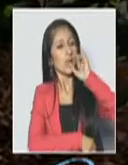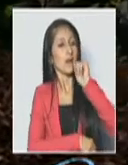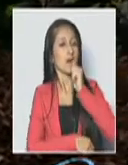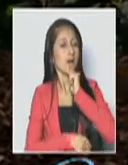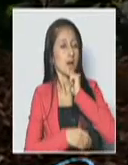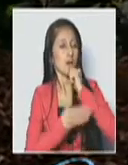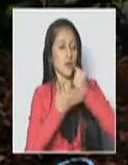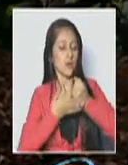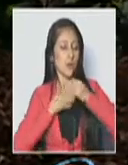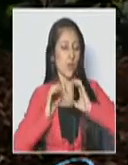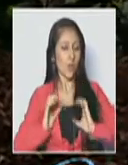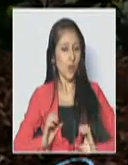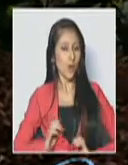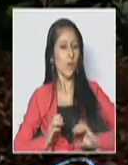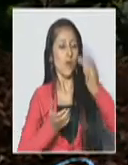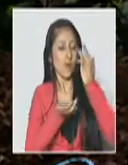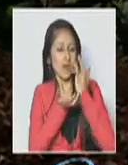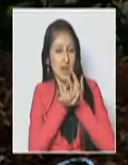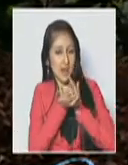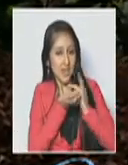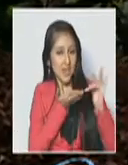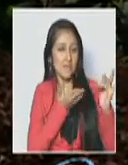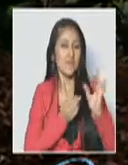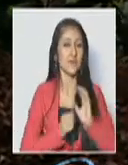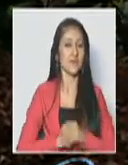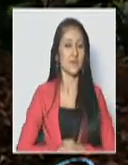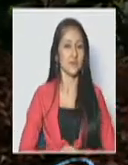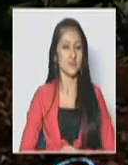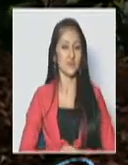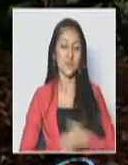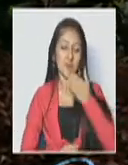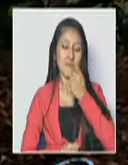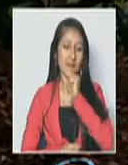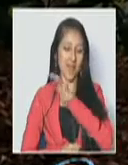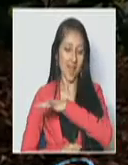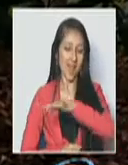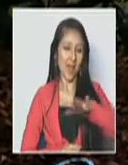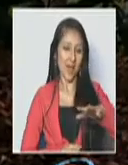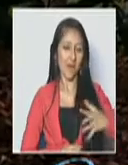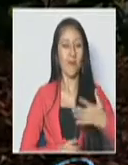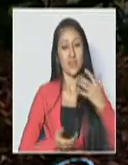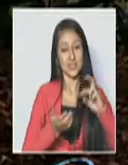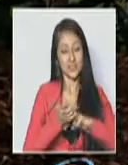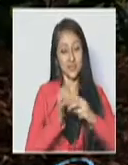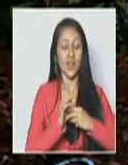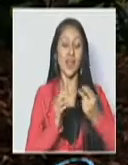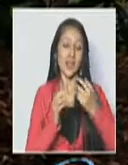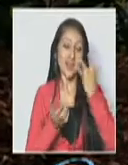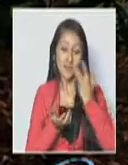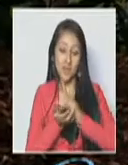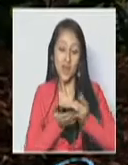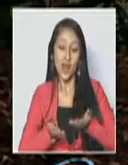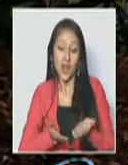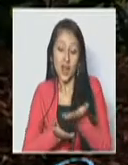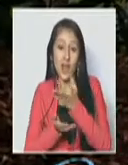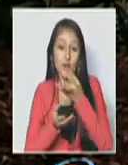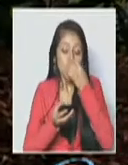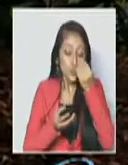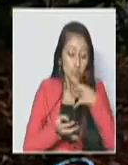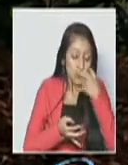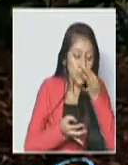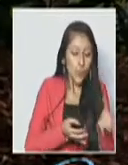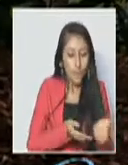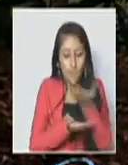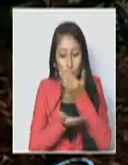para mantener el cuerpo limpio como la piscina que queda la planta que hay que limpiarla que hay que filtrar la